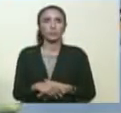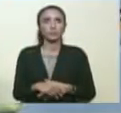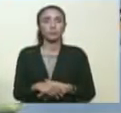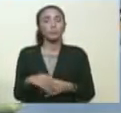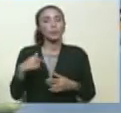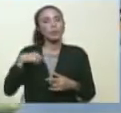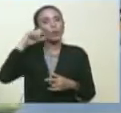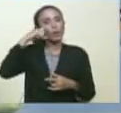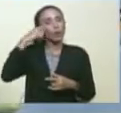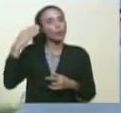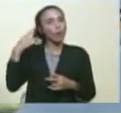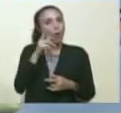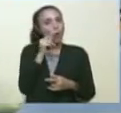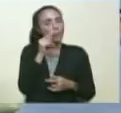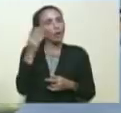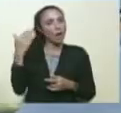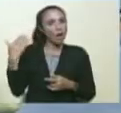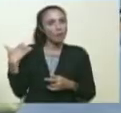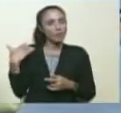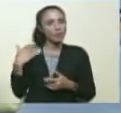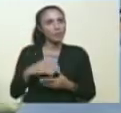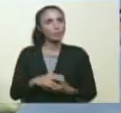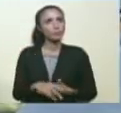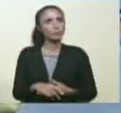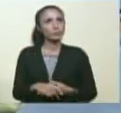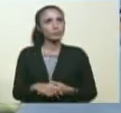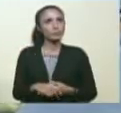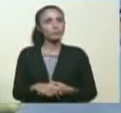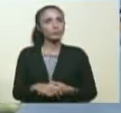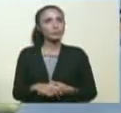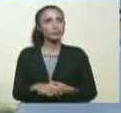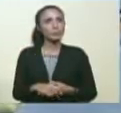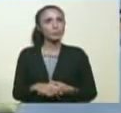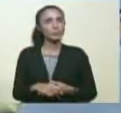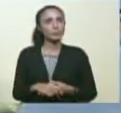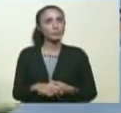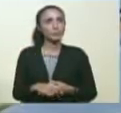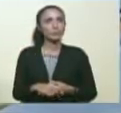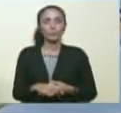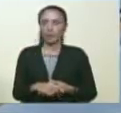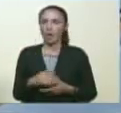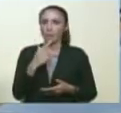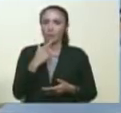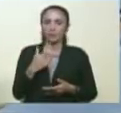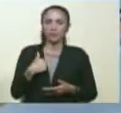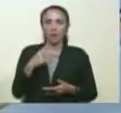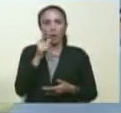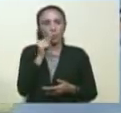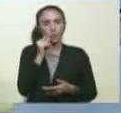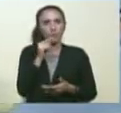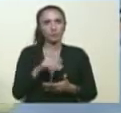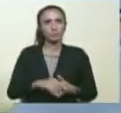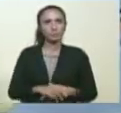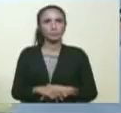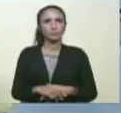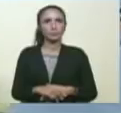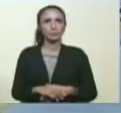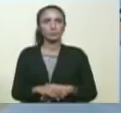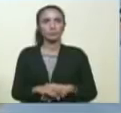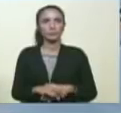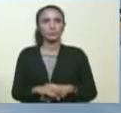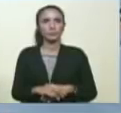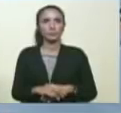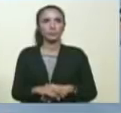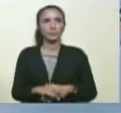José Antonio Abreu que me decía, la última vez que lo visité, ustedes saben qué me decía el maestro José Antonio Abreu.